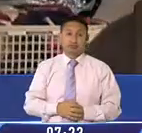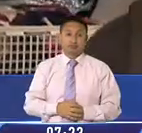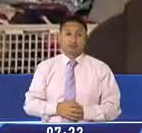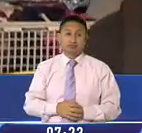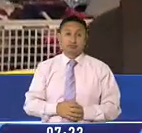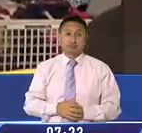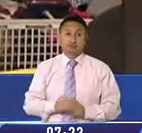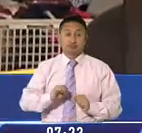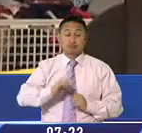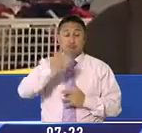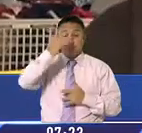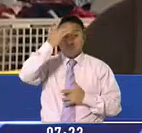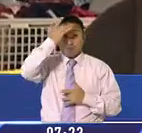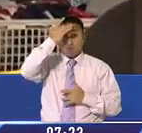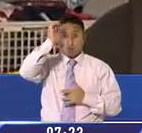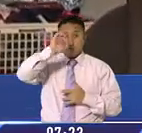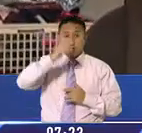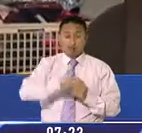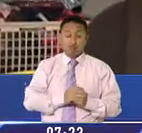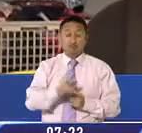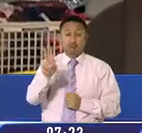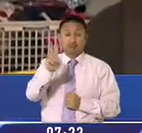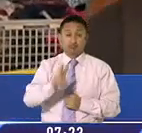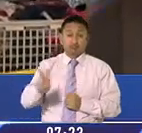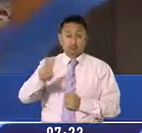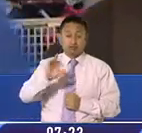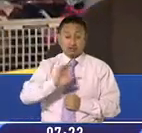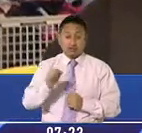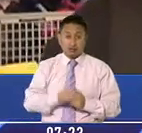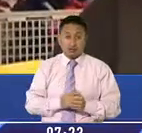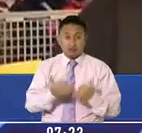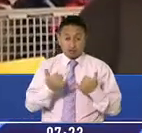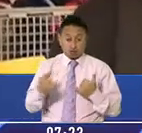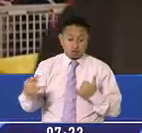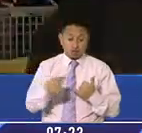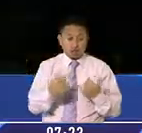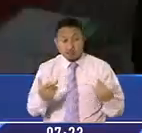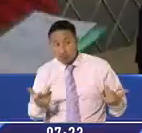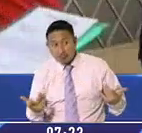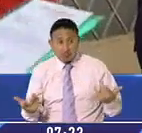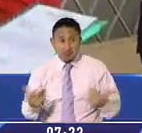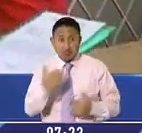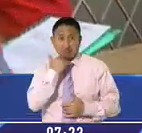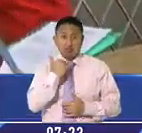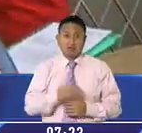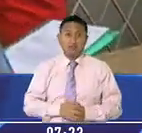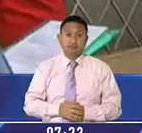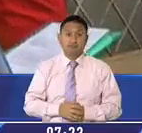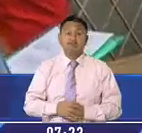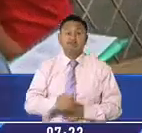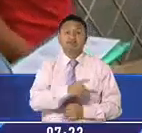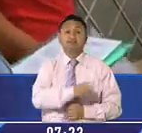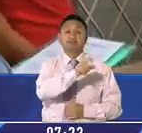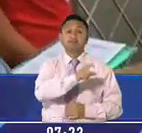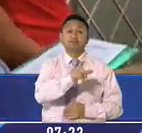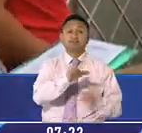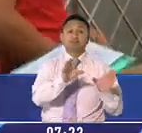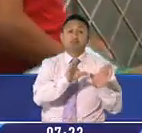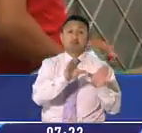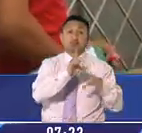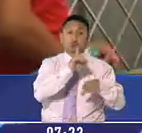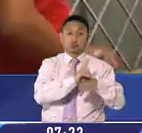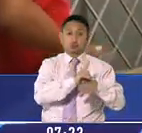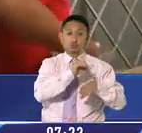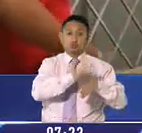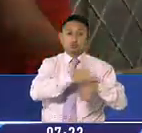viernes ya no alcancé. Estoy viniendo hoy día a ver qué tal, cómo está el movimiento. Allí, la mayoría de certificados eran por COVID-19.